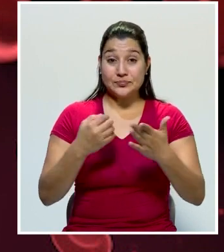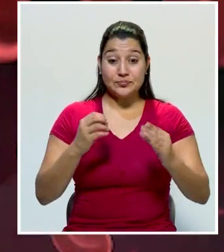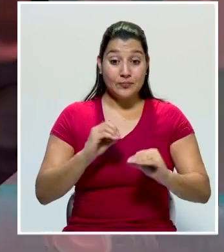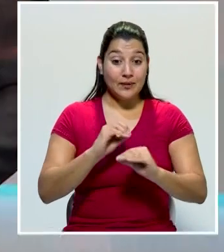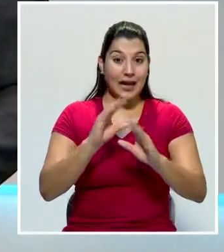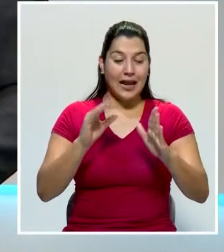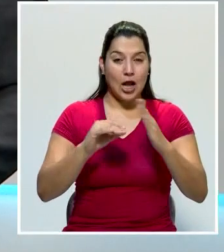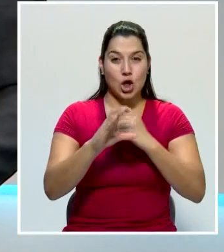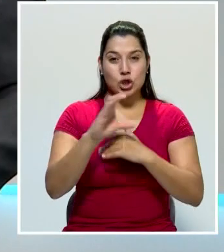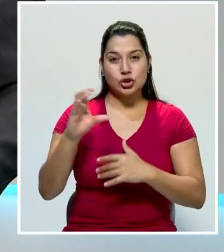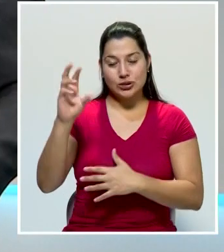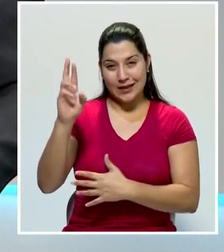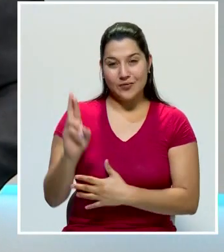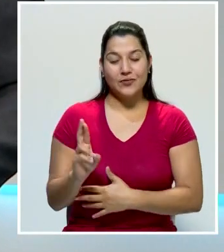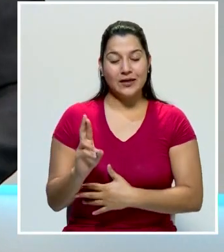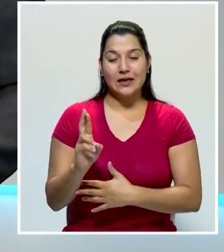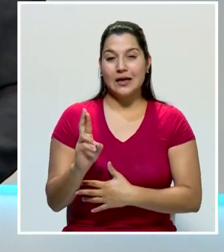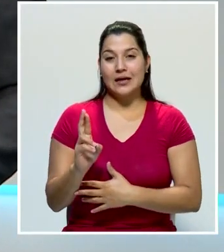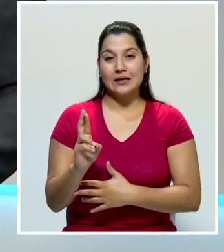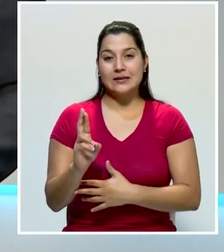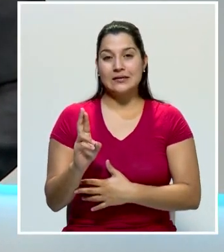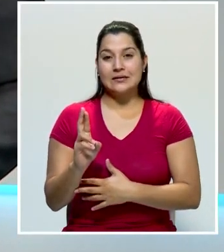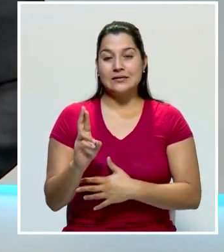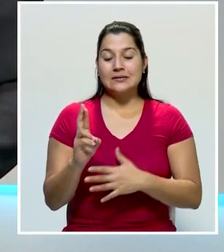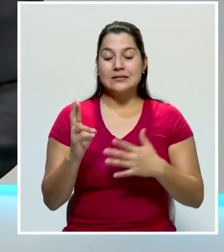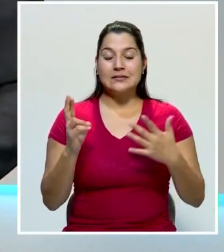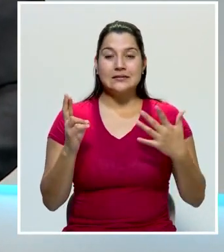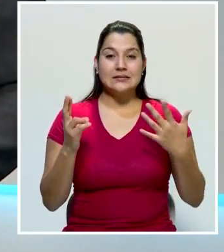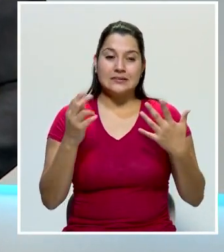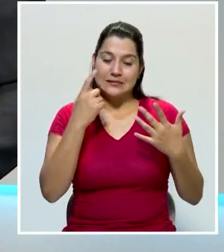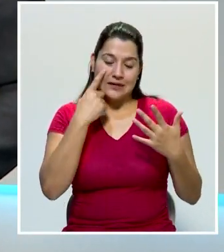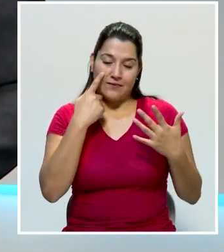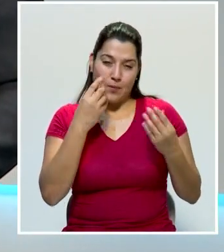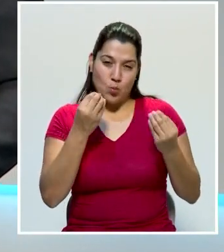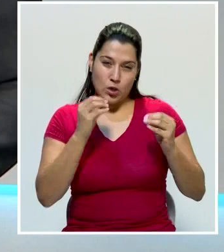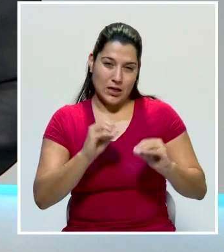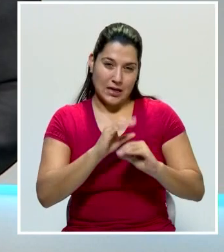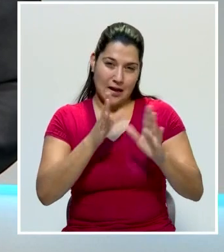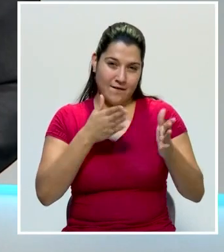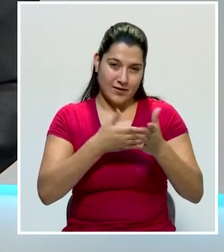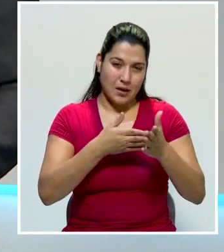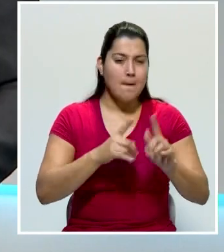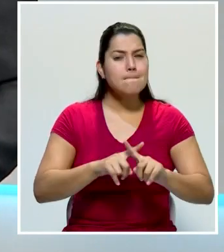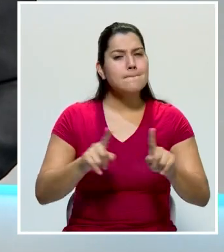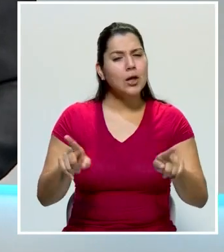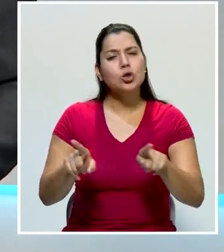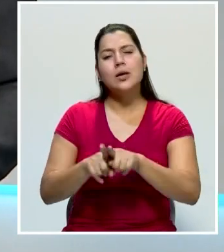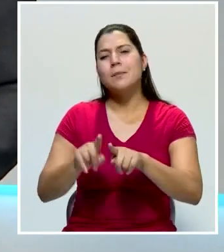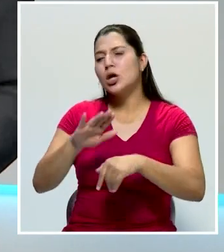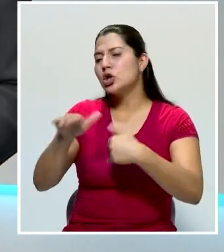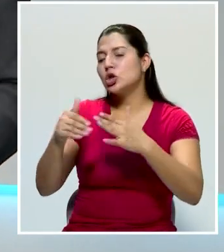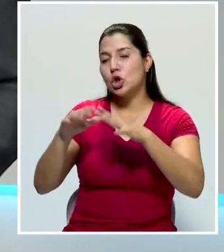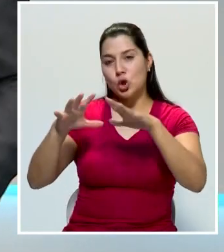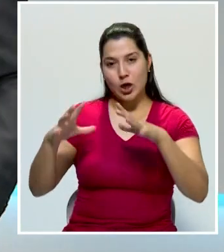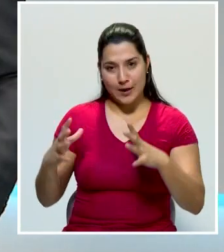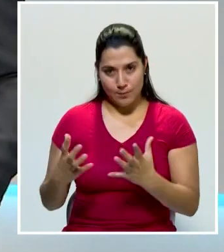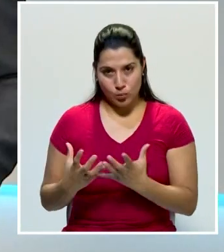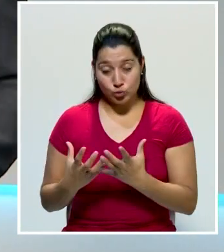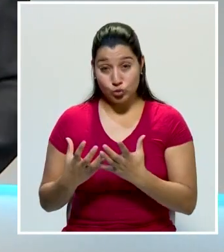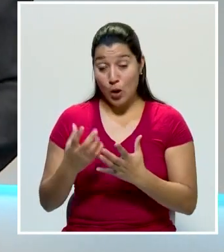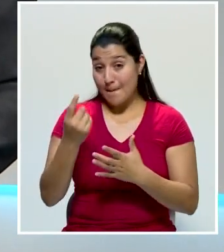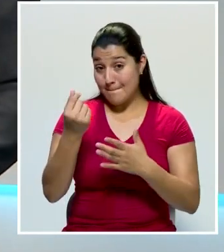ha visto sumamente evidente, o ha sido muy evidente, pero el mundo entero, el tipo de cambio del dólar, que es